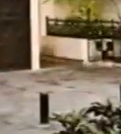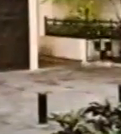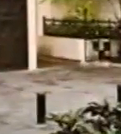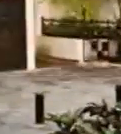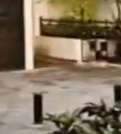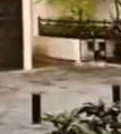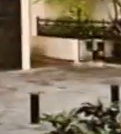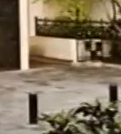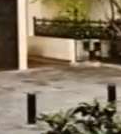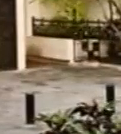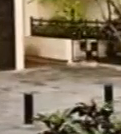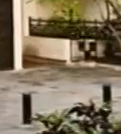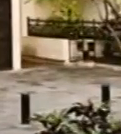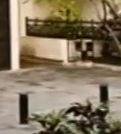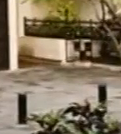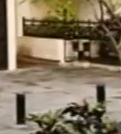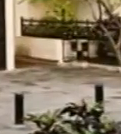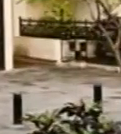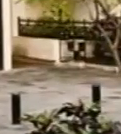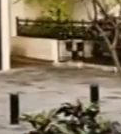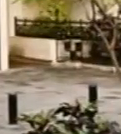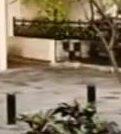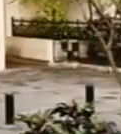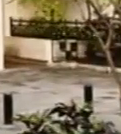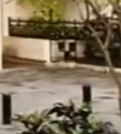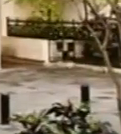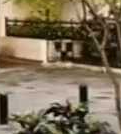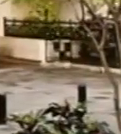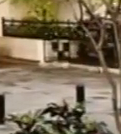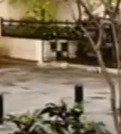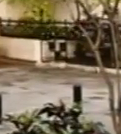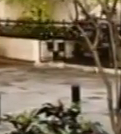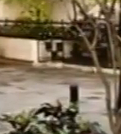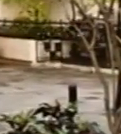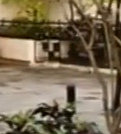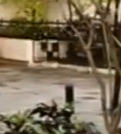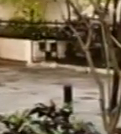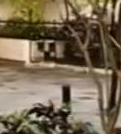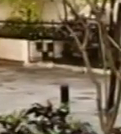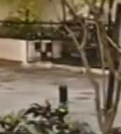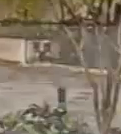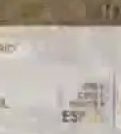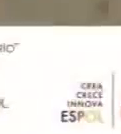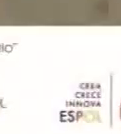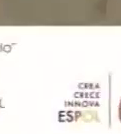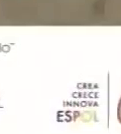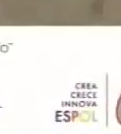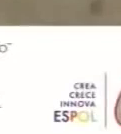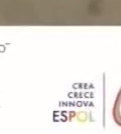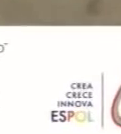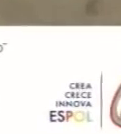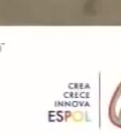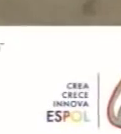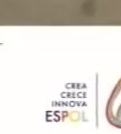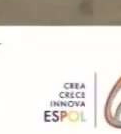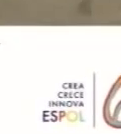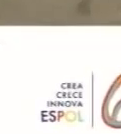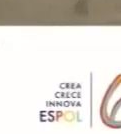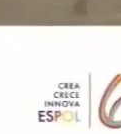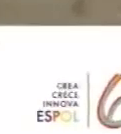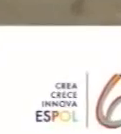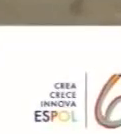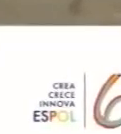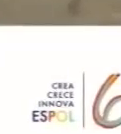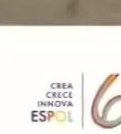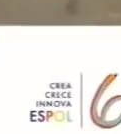las 19 horas en el Museo Municipal de Guayaquil. La entrada es gratuita. Archivo Romero es un río es una